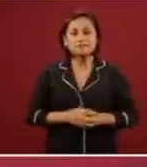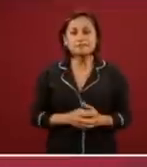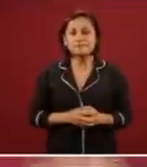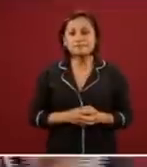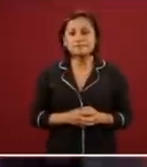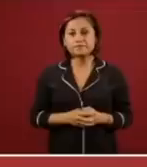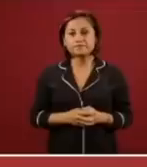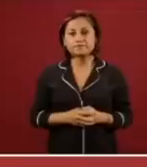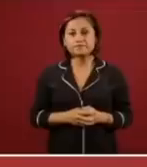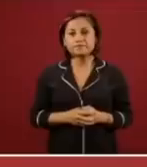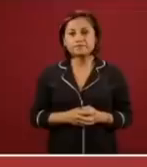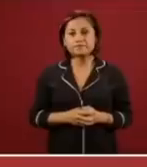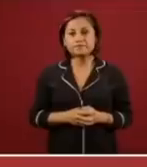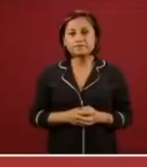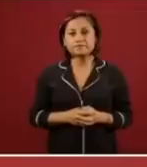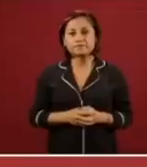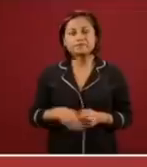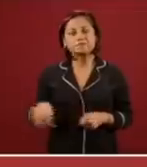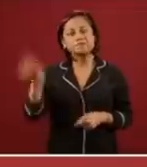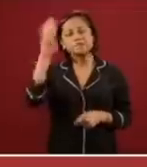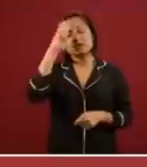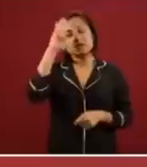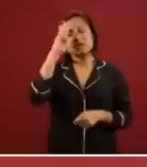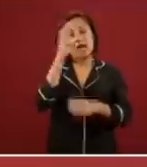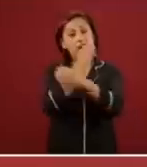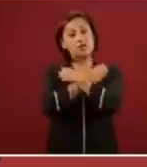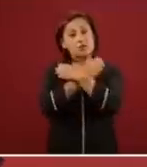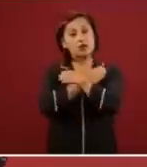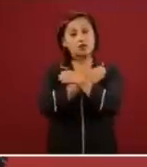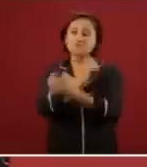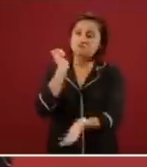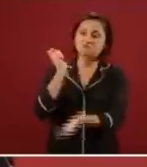la educación se tiene que pagar,